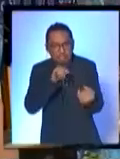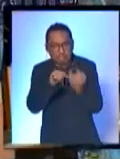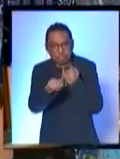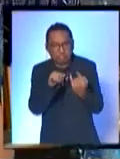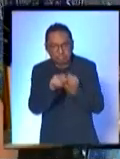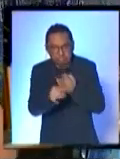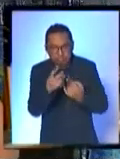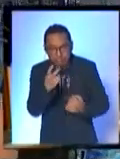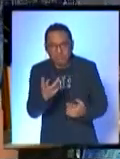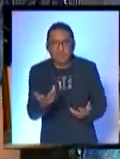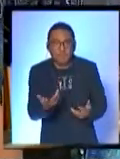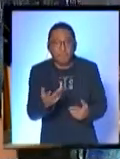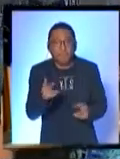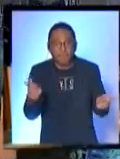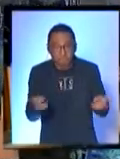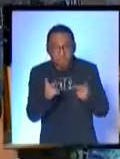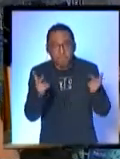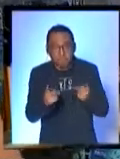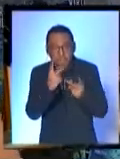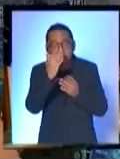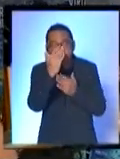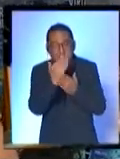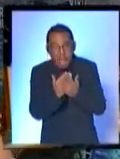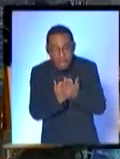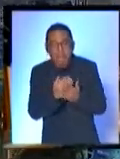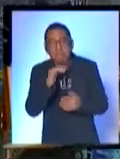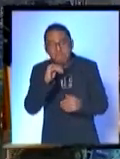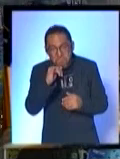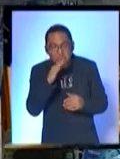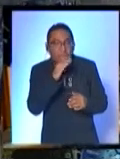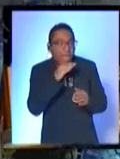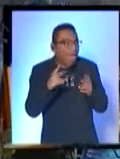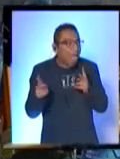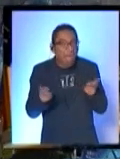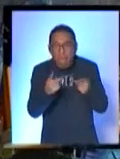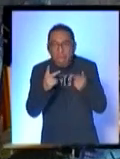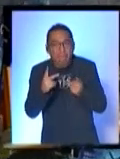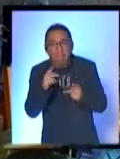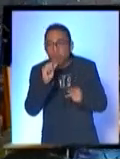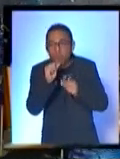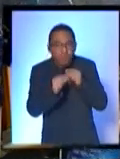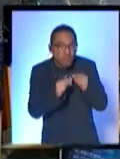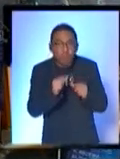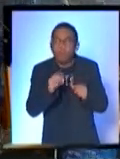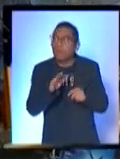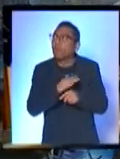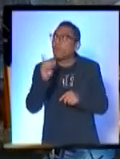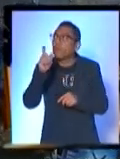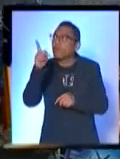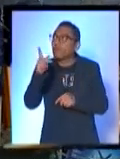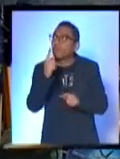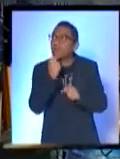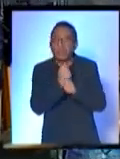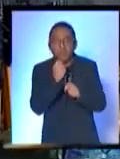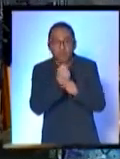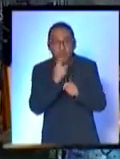principal. Las ventas realmente sí nos han bajado bastante desde que pues nuestros compañeros de transporte cerraron. Sí